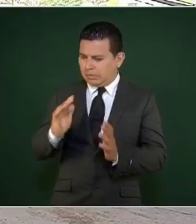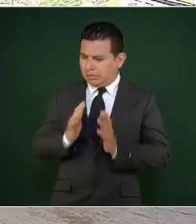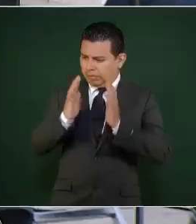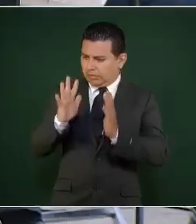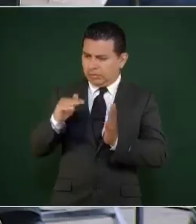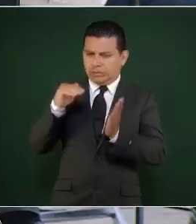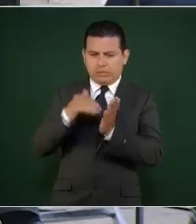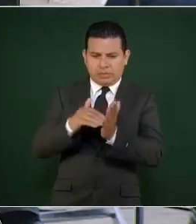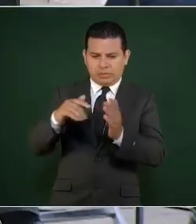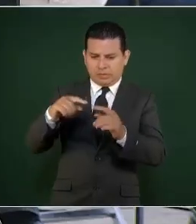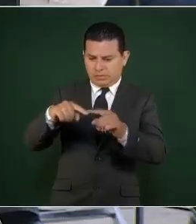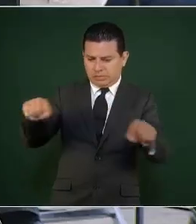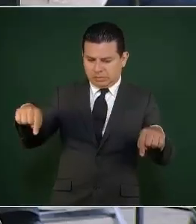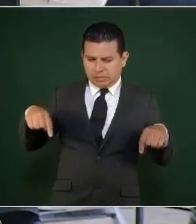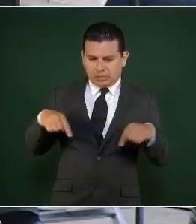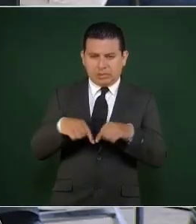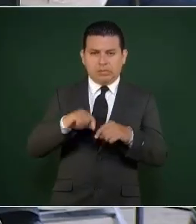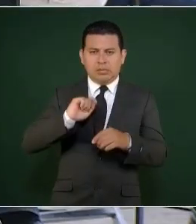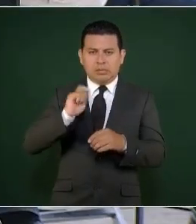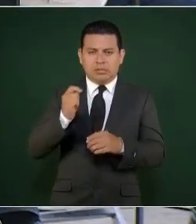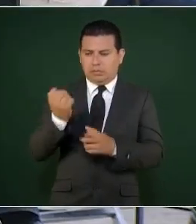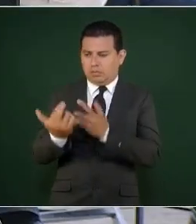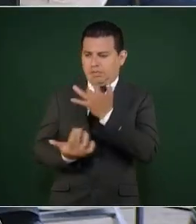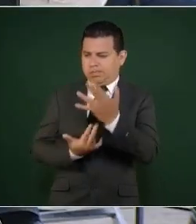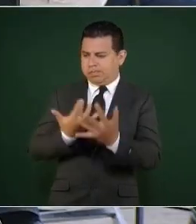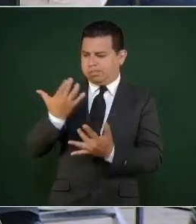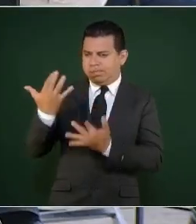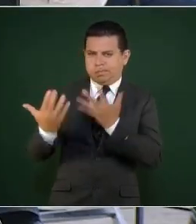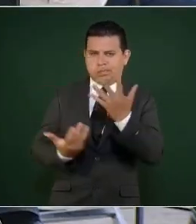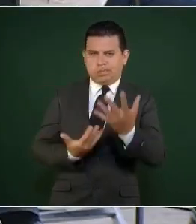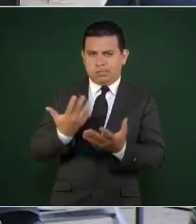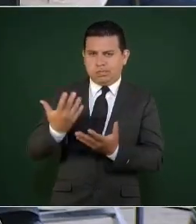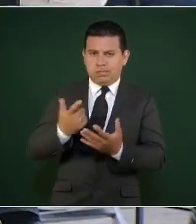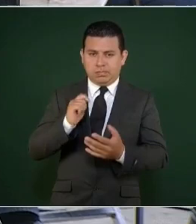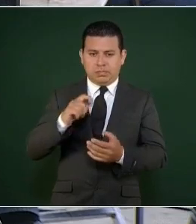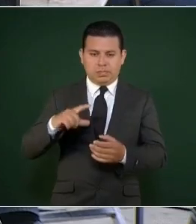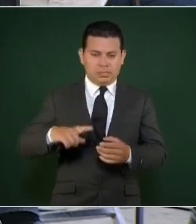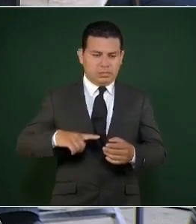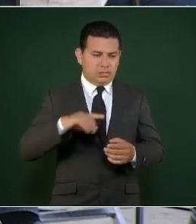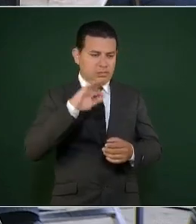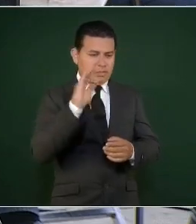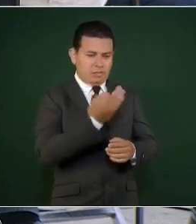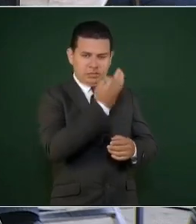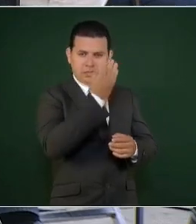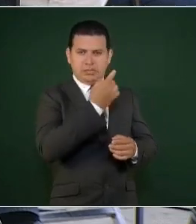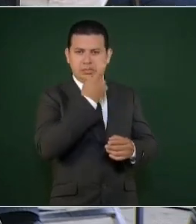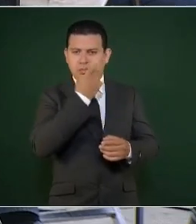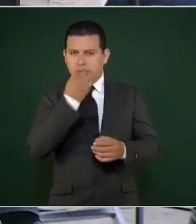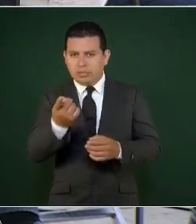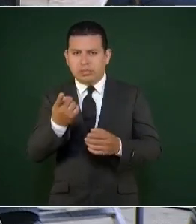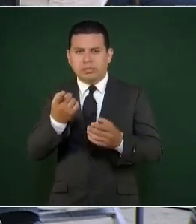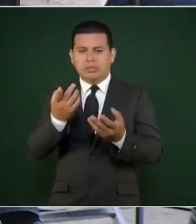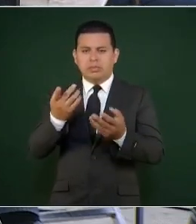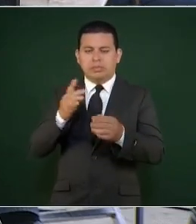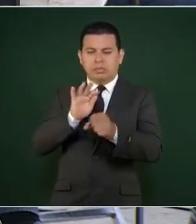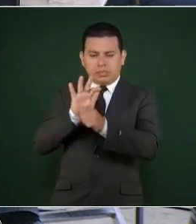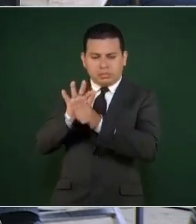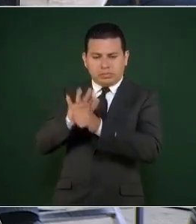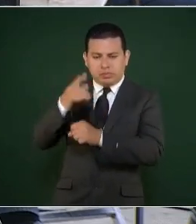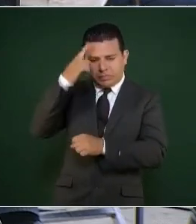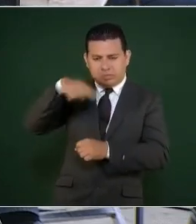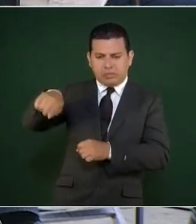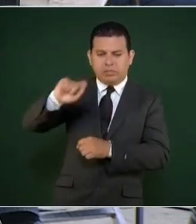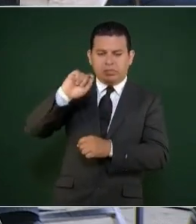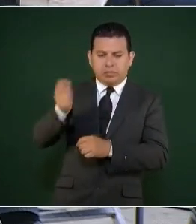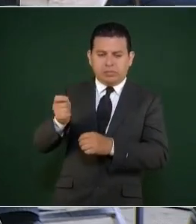de 5.000 hectáreas fueron consumidas por fuego. ¿El gobierno de la República tiene algún proyecto o un plan para el tema